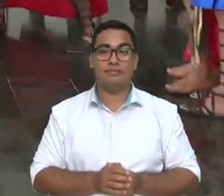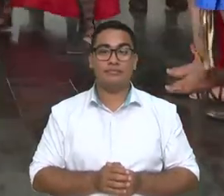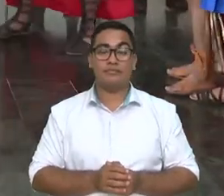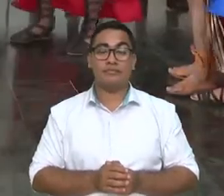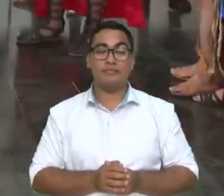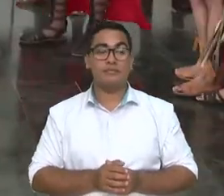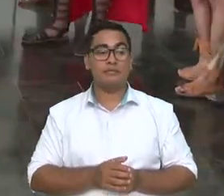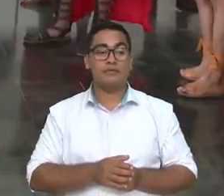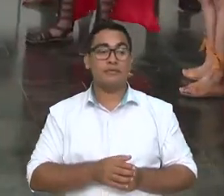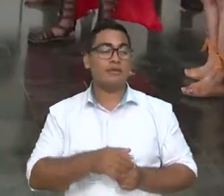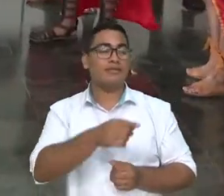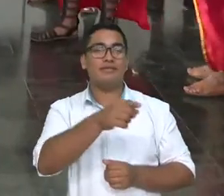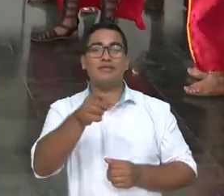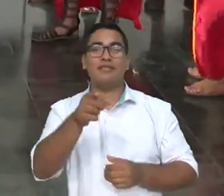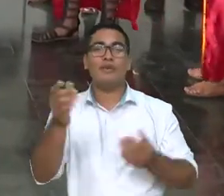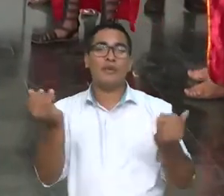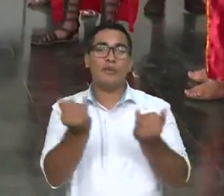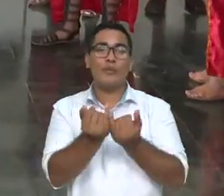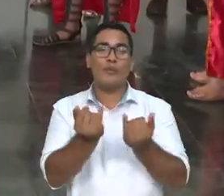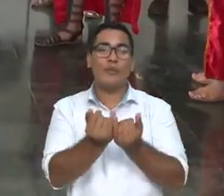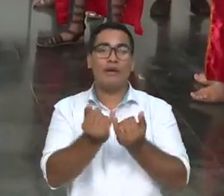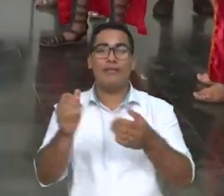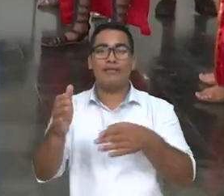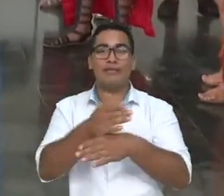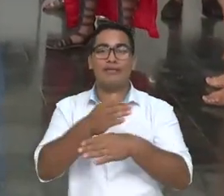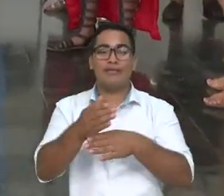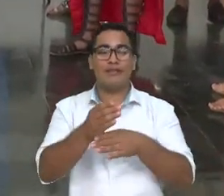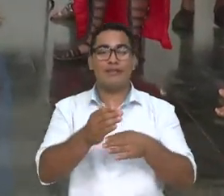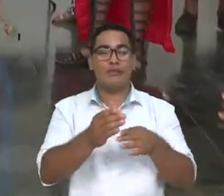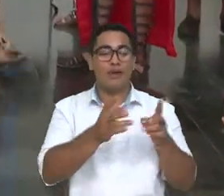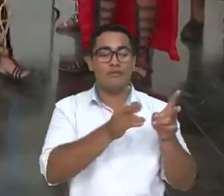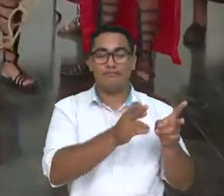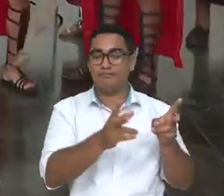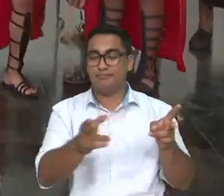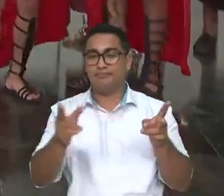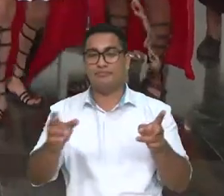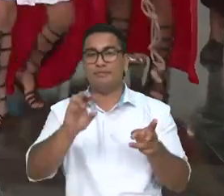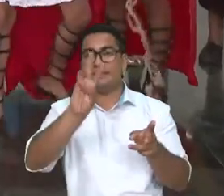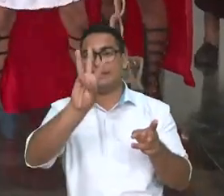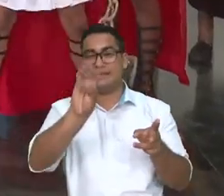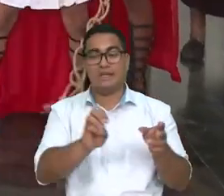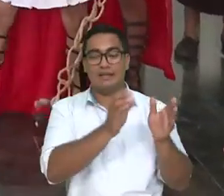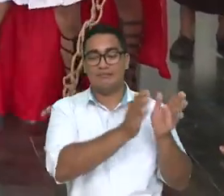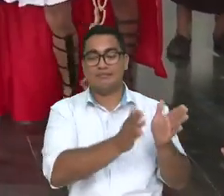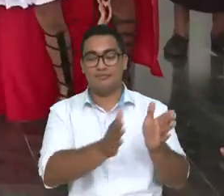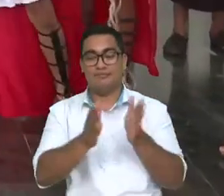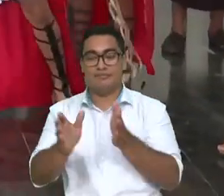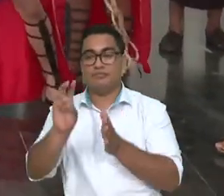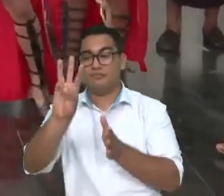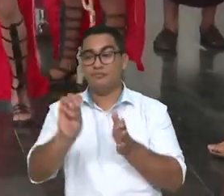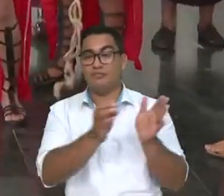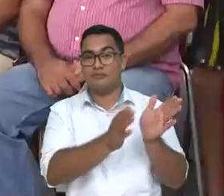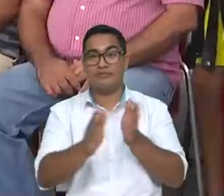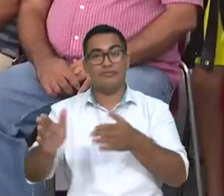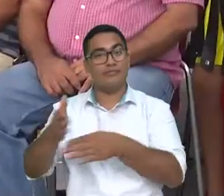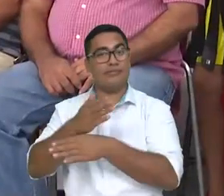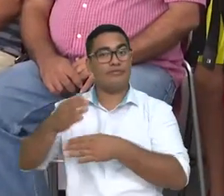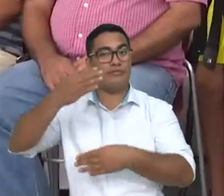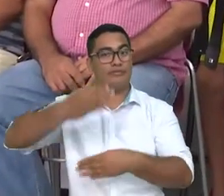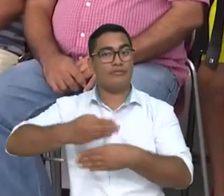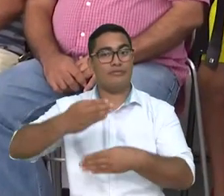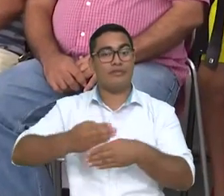Esto forma parte de los 30 cuadros actorales sobre la vida, pasión, muerte y resurrección de Cristo